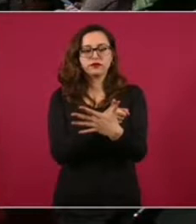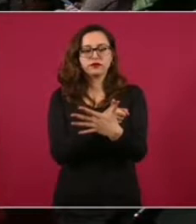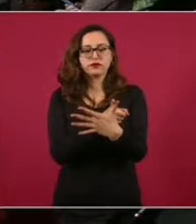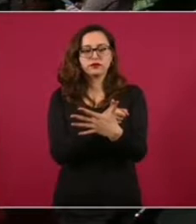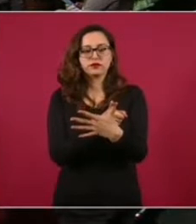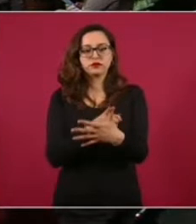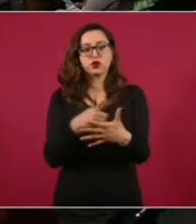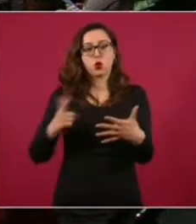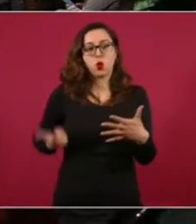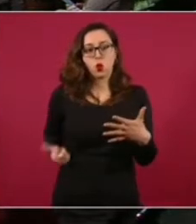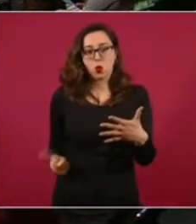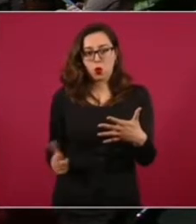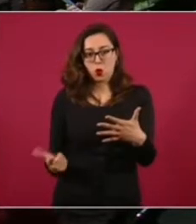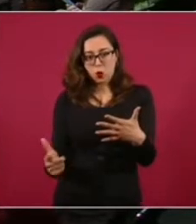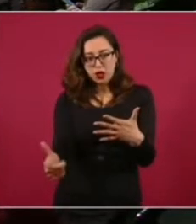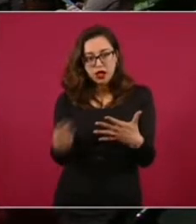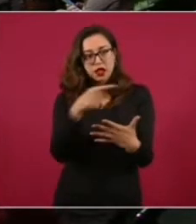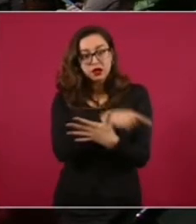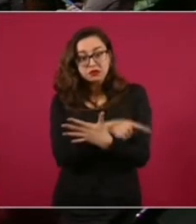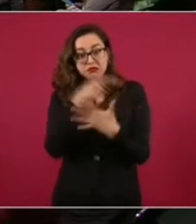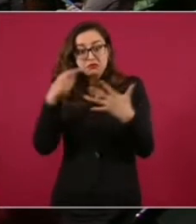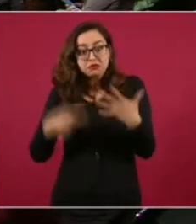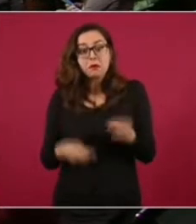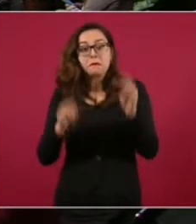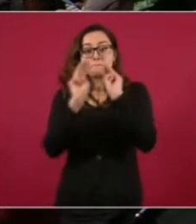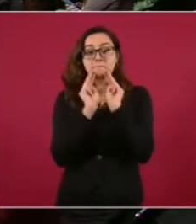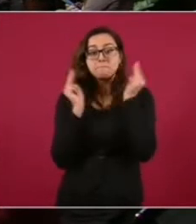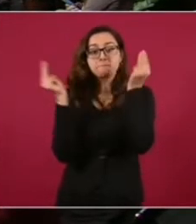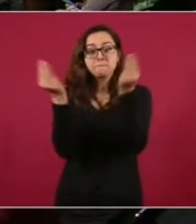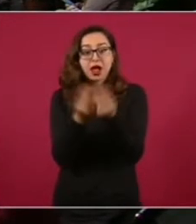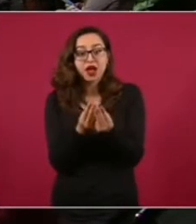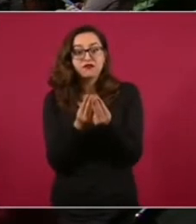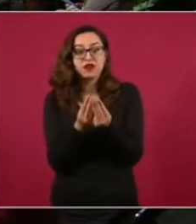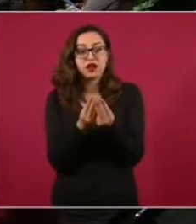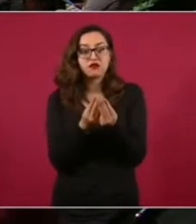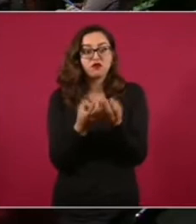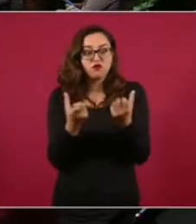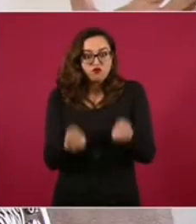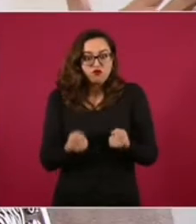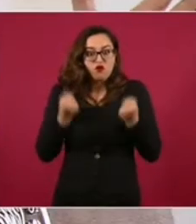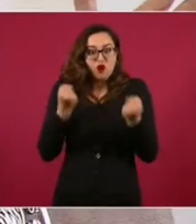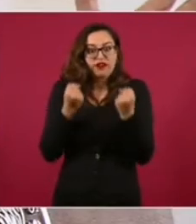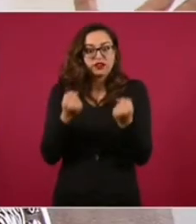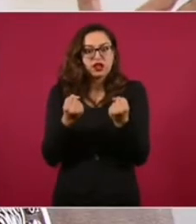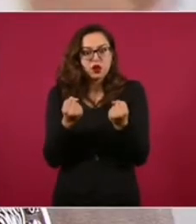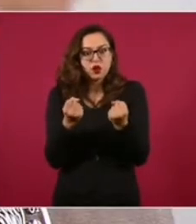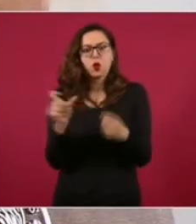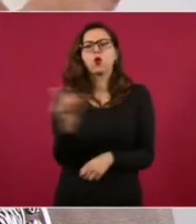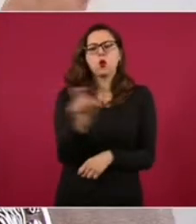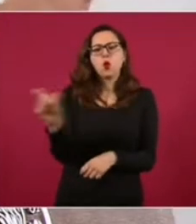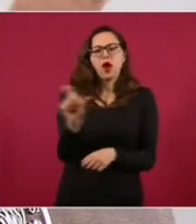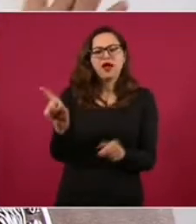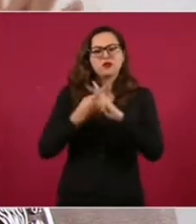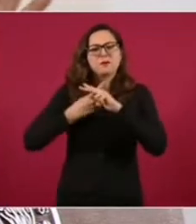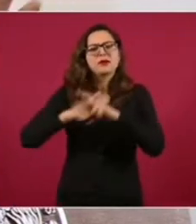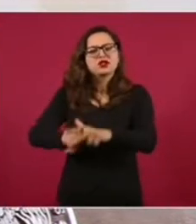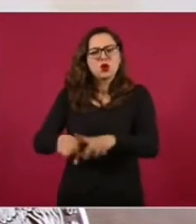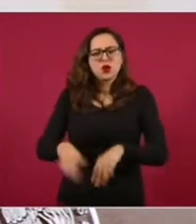el cartel de Guanajuato, todo eso se creó en los